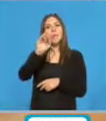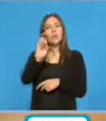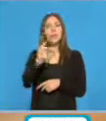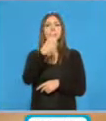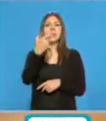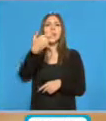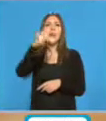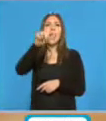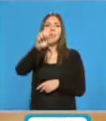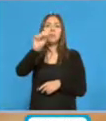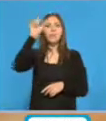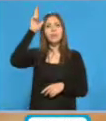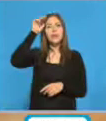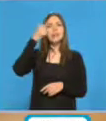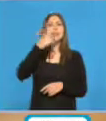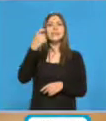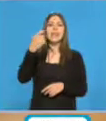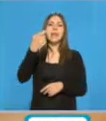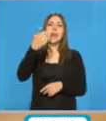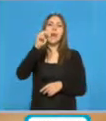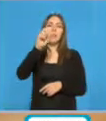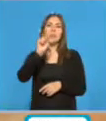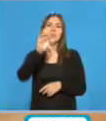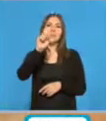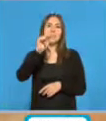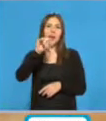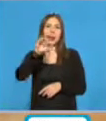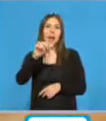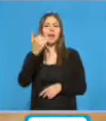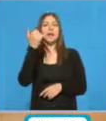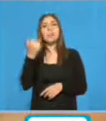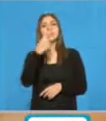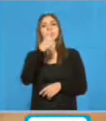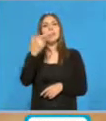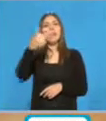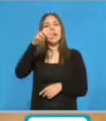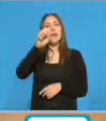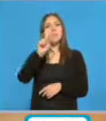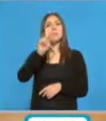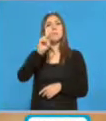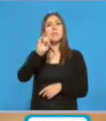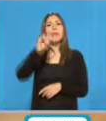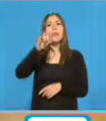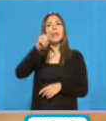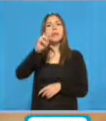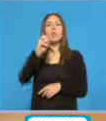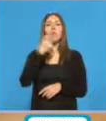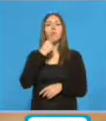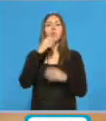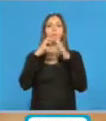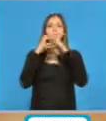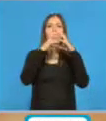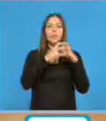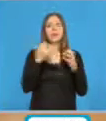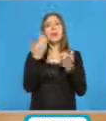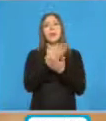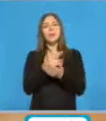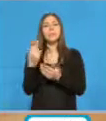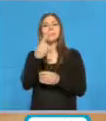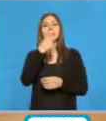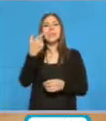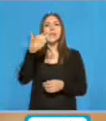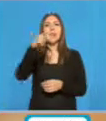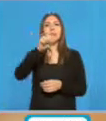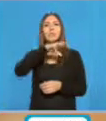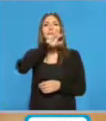de zanahoria 100 gramos de espinaca, y 100 gramos de pimiento rojo. Y también vamos a necesitar 100 gramos de cebolla cambray,